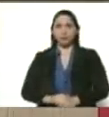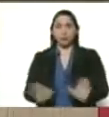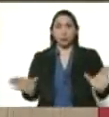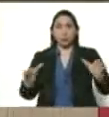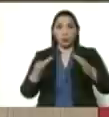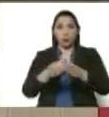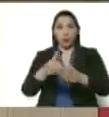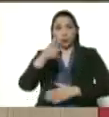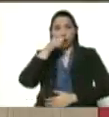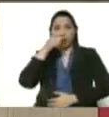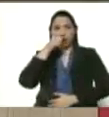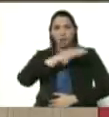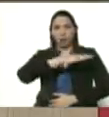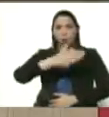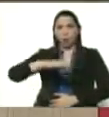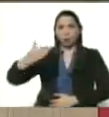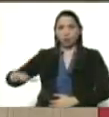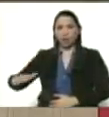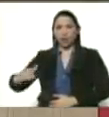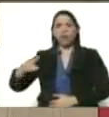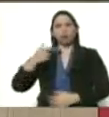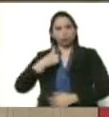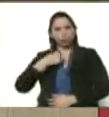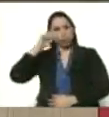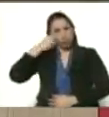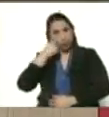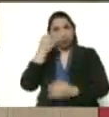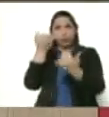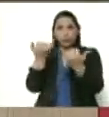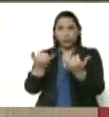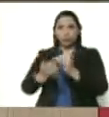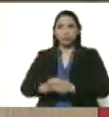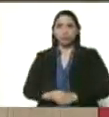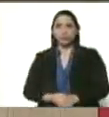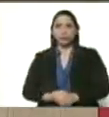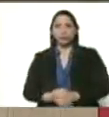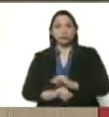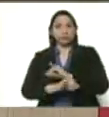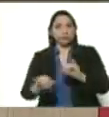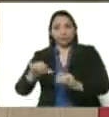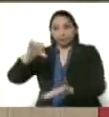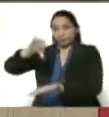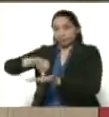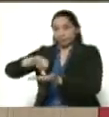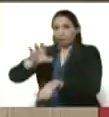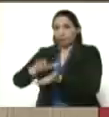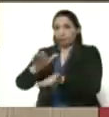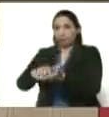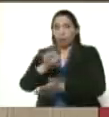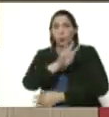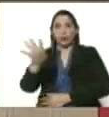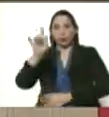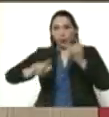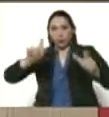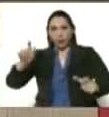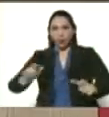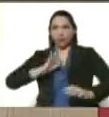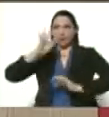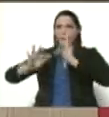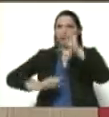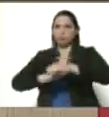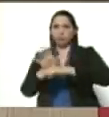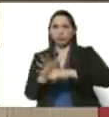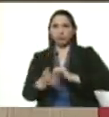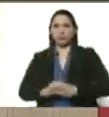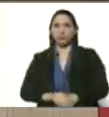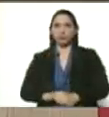Guardia Costera. Como les recuerdo recientemente, ya este foco tiene 44 casos